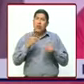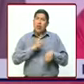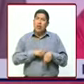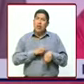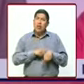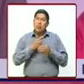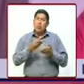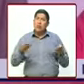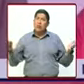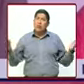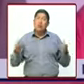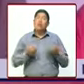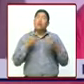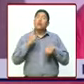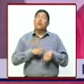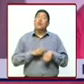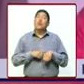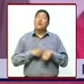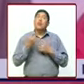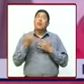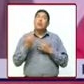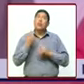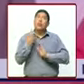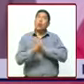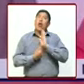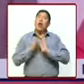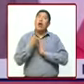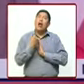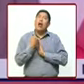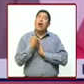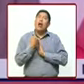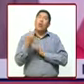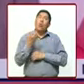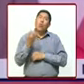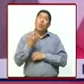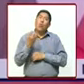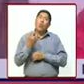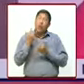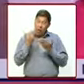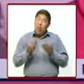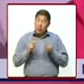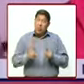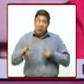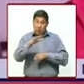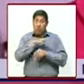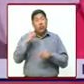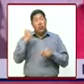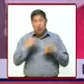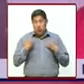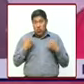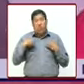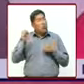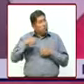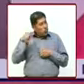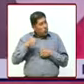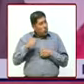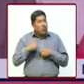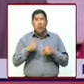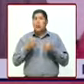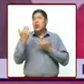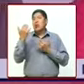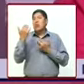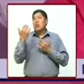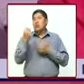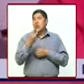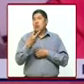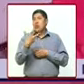para estas cosas. ¿Cuánto tiempo estás esperando acá? Una hora. Una hora. Bueno, hay gente que está dentro también, otros chicos, ¿no? Sí. Bueno, que están esperando